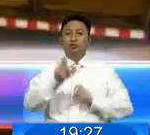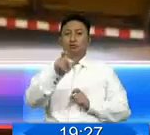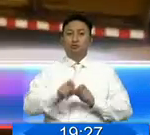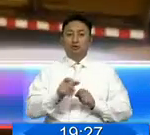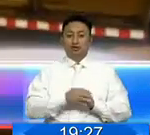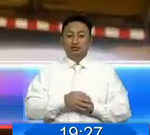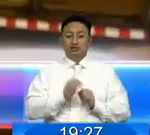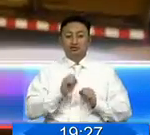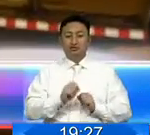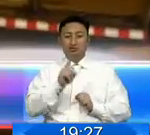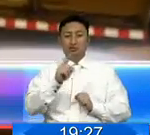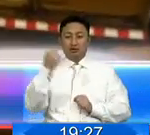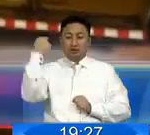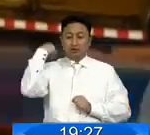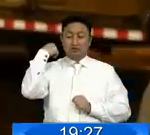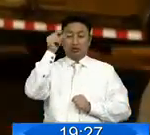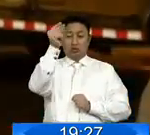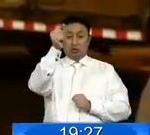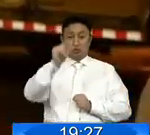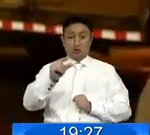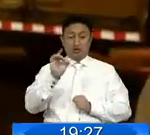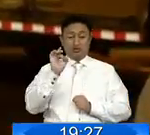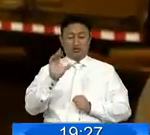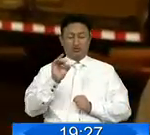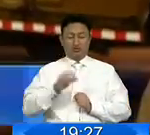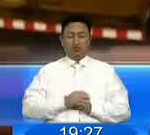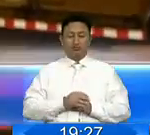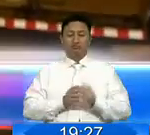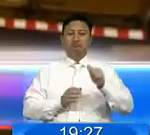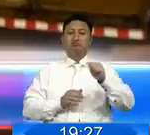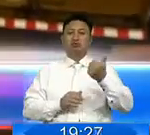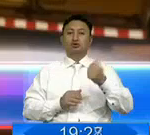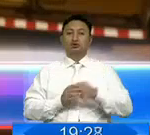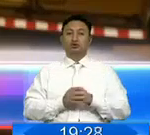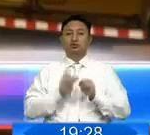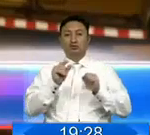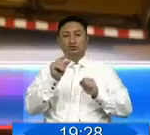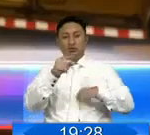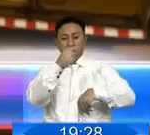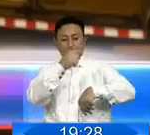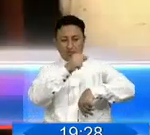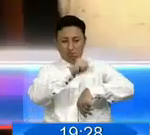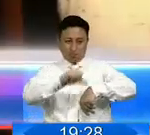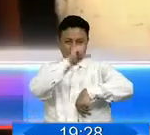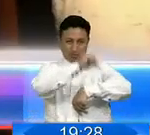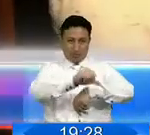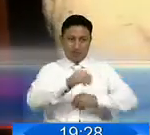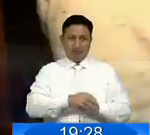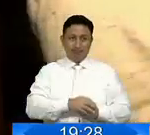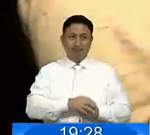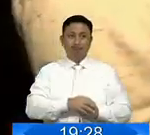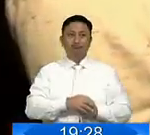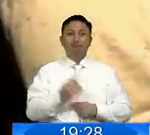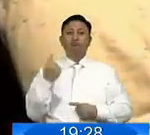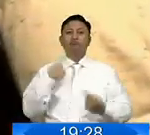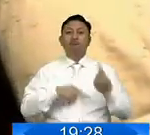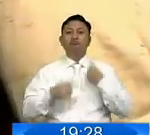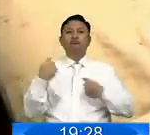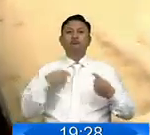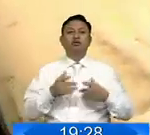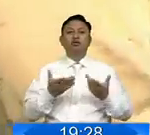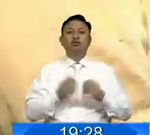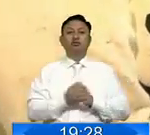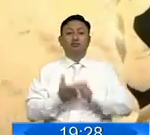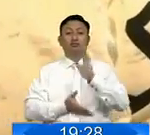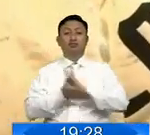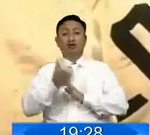Roma presentan trauma de columna. Los otros presentan cortes leves y TEC leves. Los heridos fueron trasladados hasta